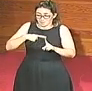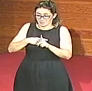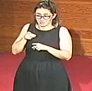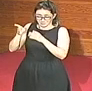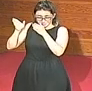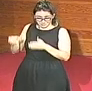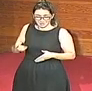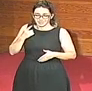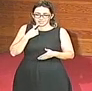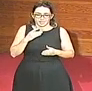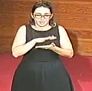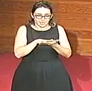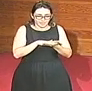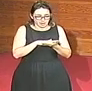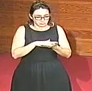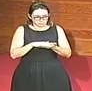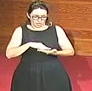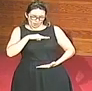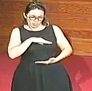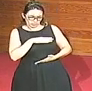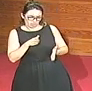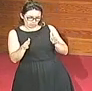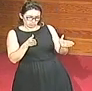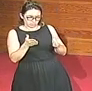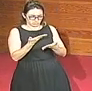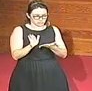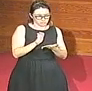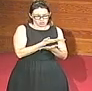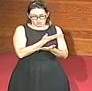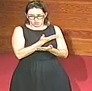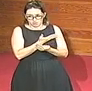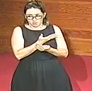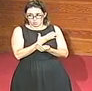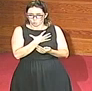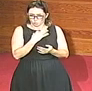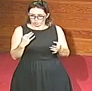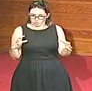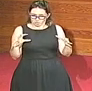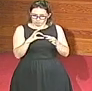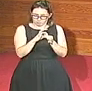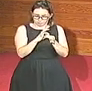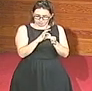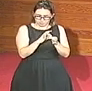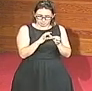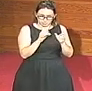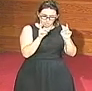diciendo, capacidad de discernir, ¿podemos imaginar verdaderamente estos dos polos, una educación, o sea,